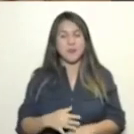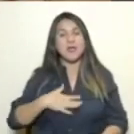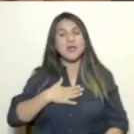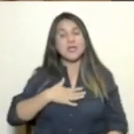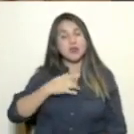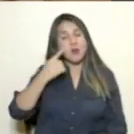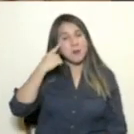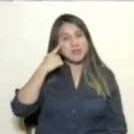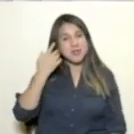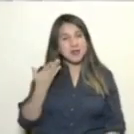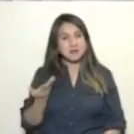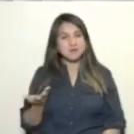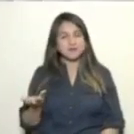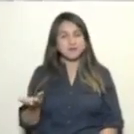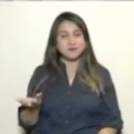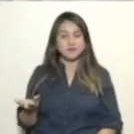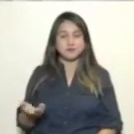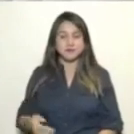que